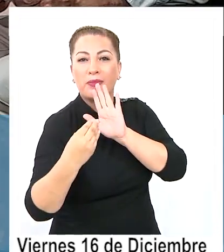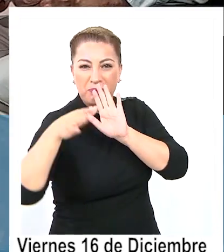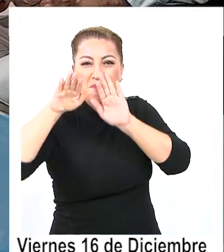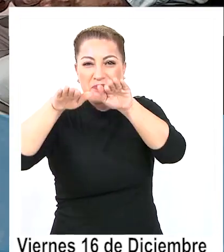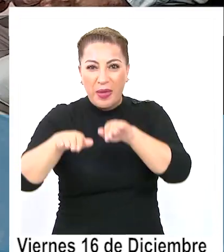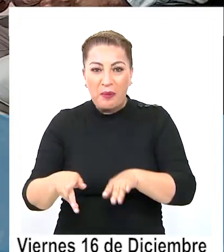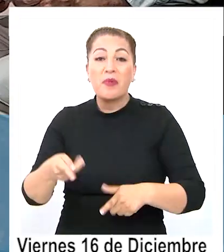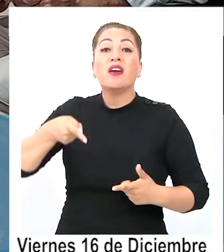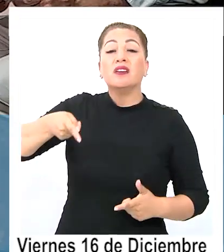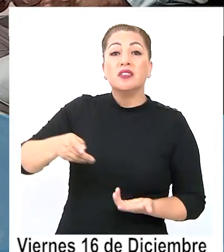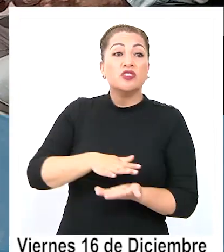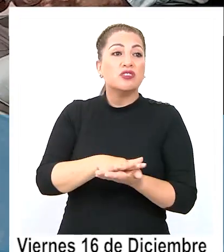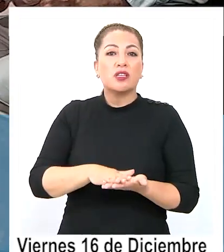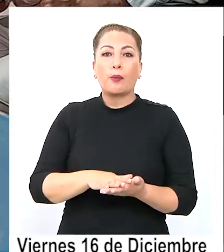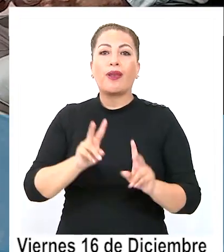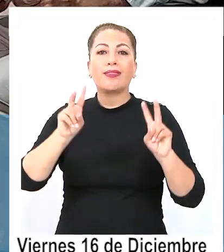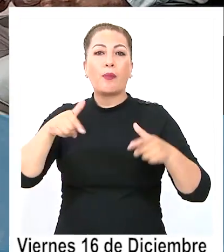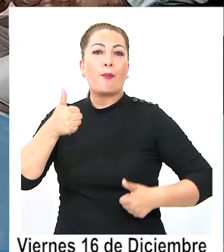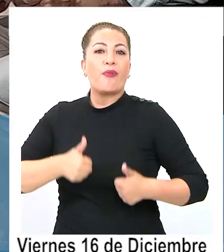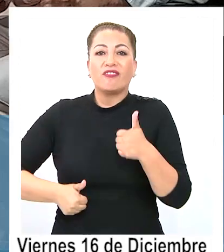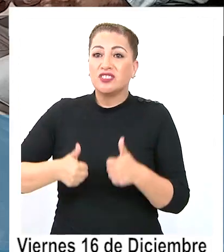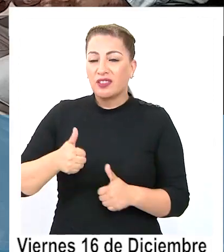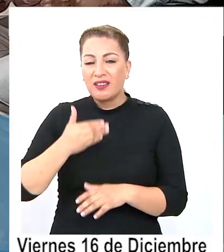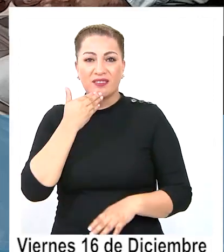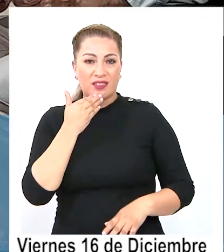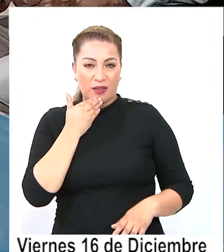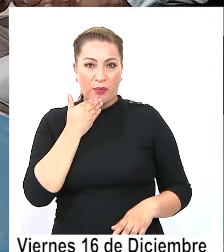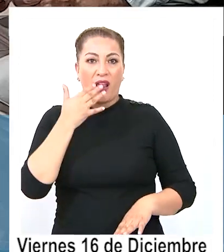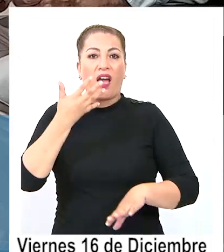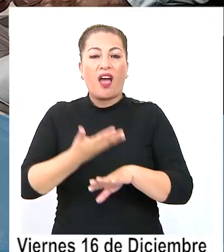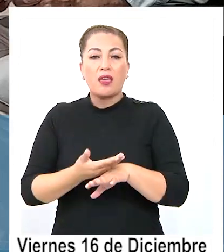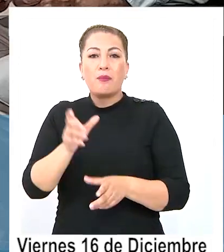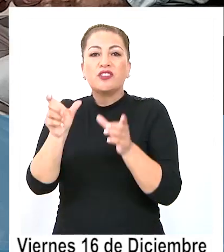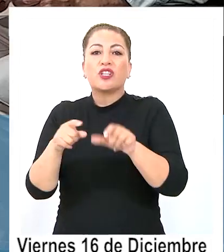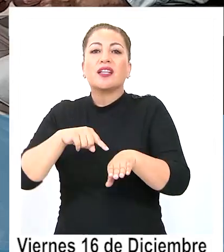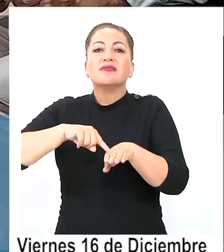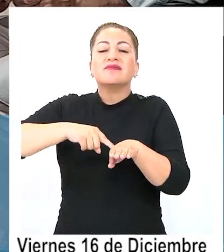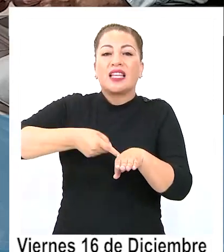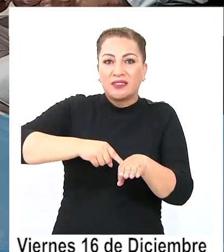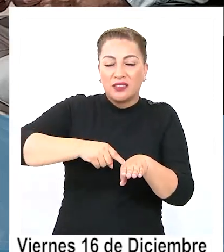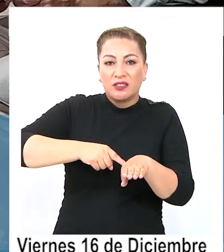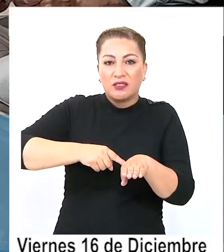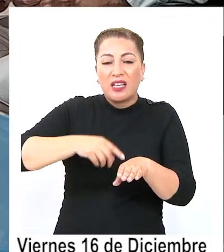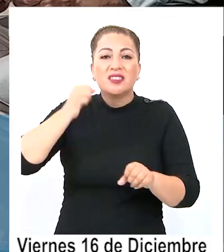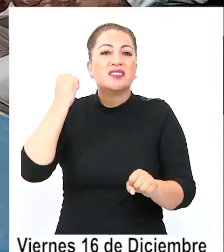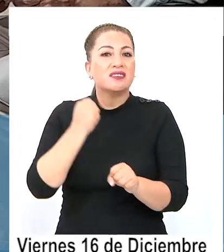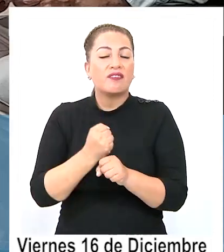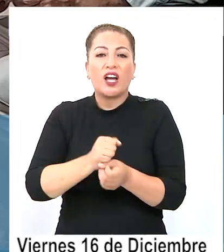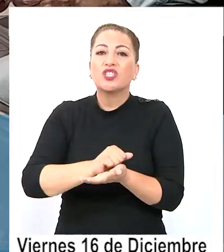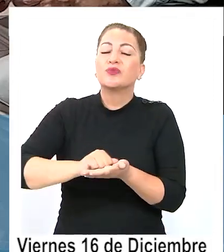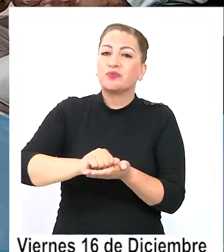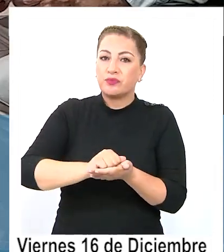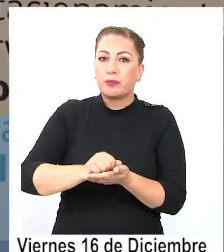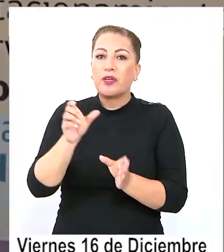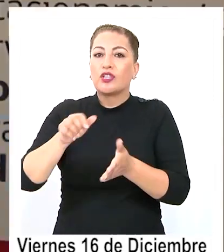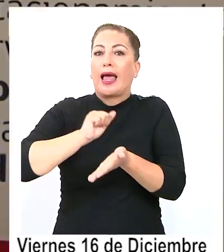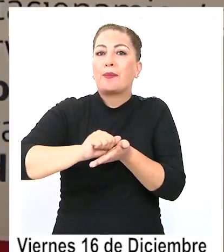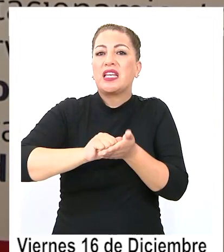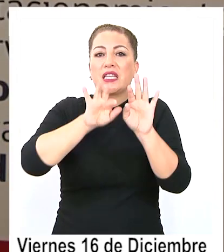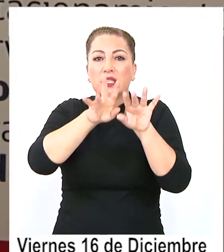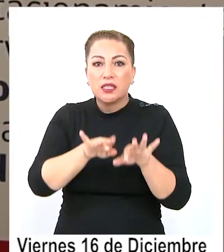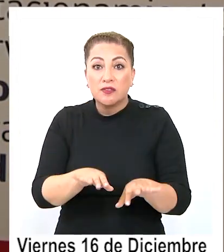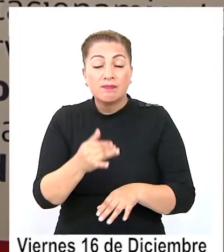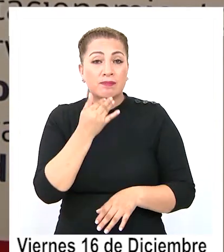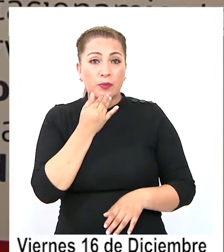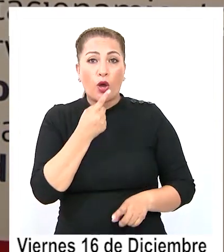esto. Y estos ejemplos son a nivel profesional, pero vamos a tener también técnicos, vamos a tener también oficios y también administrativos. Otro